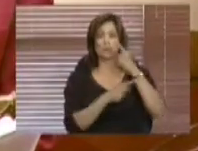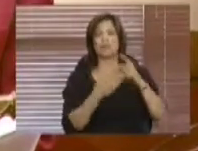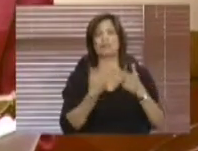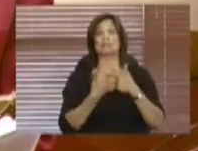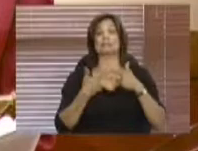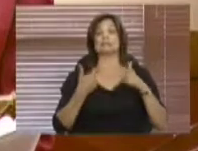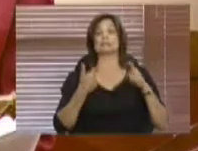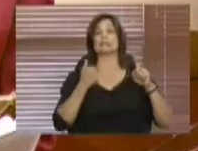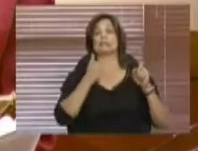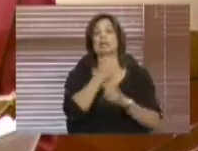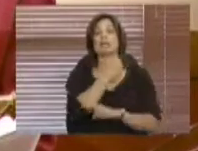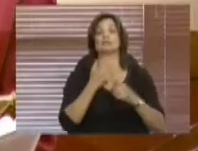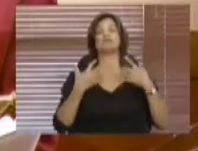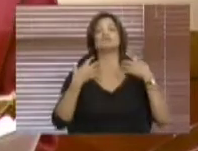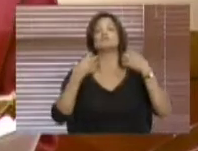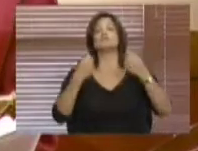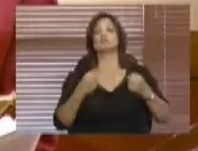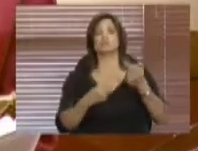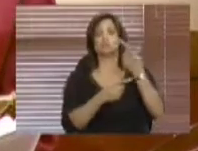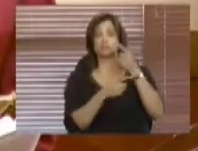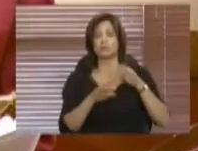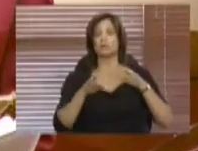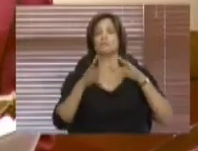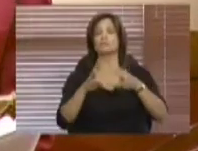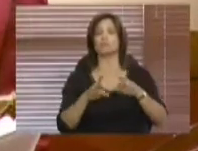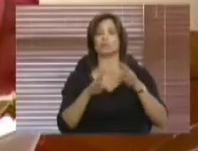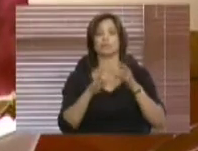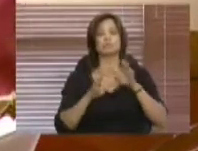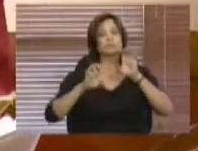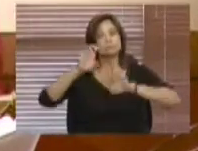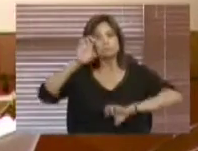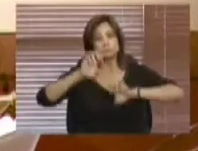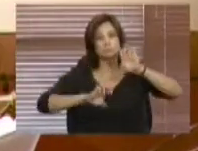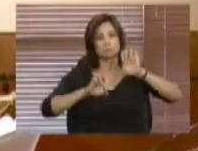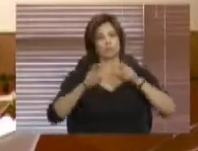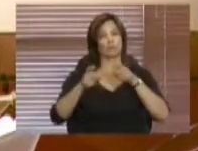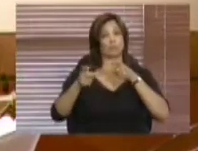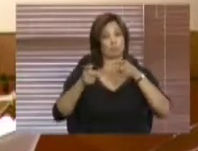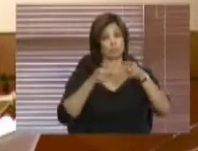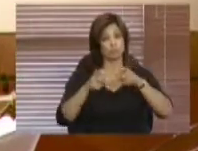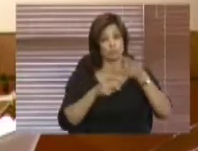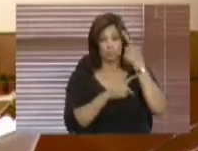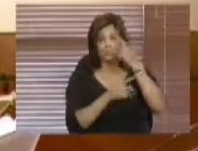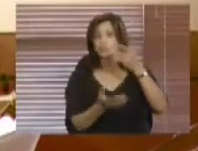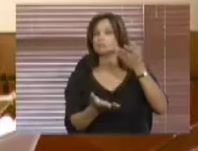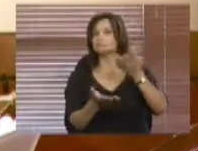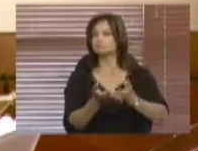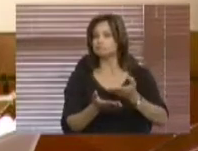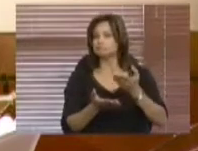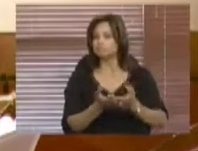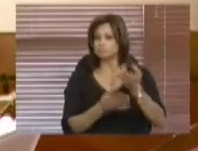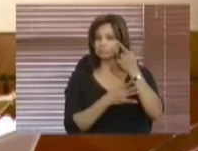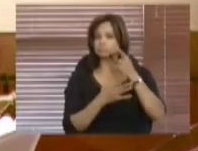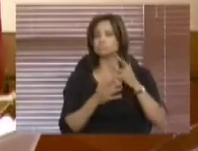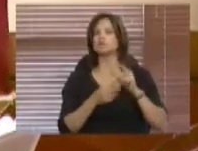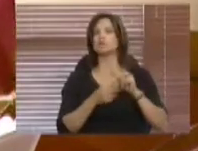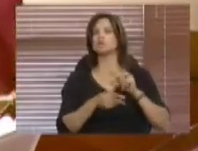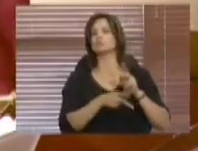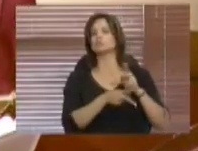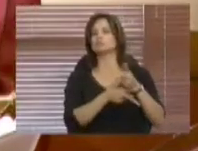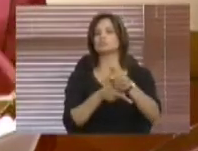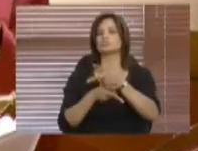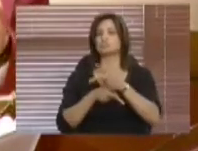impunidad fortaleciendo los mecanismos de evaluación y control para garantizar la seguridad